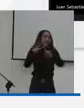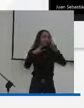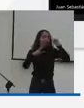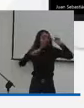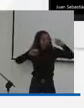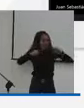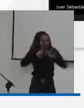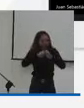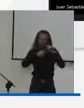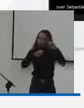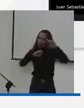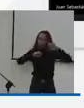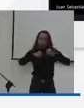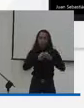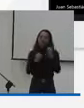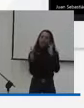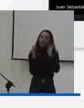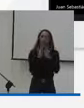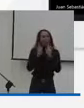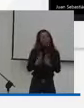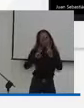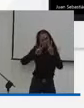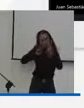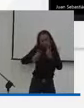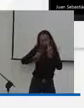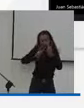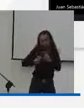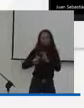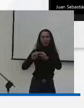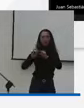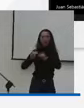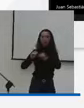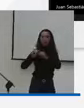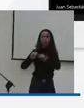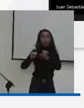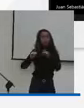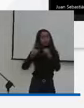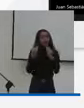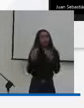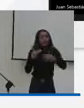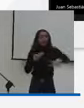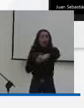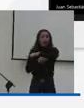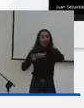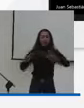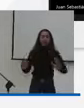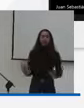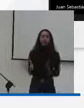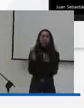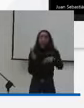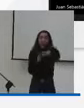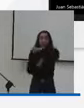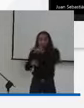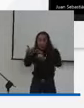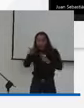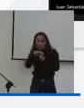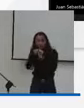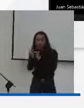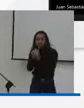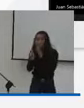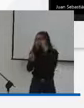convenios también de capacitación e investigación que van a fortalecer, por supuesto, los desarrollos en el alto rendimiento.